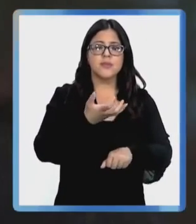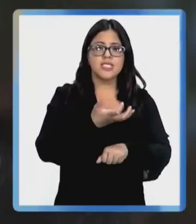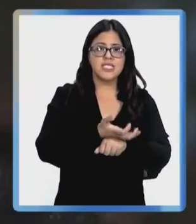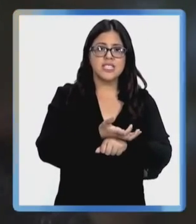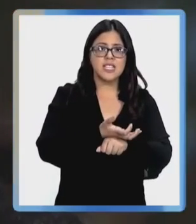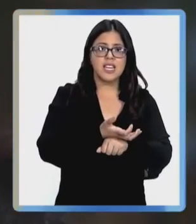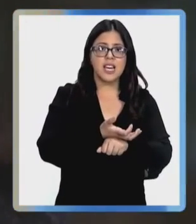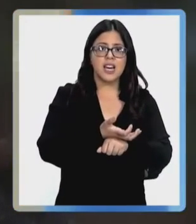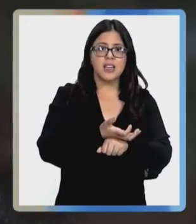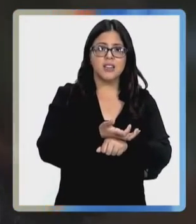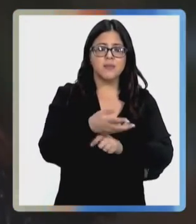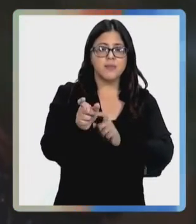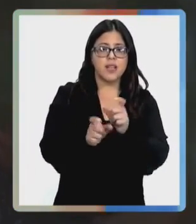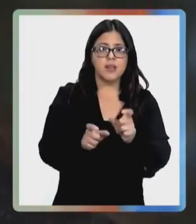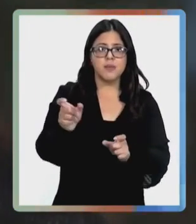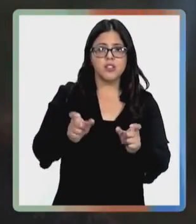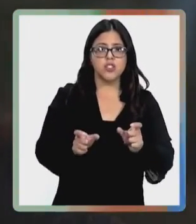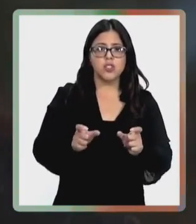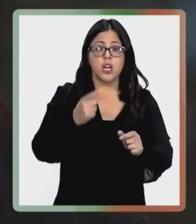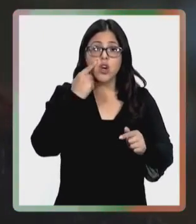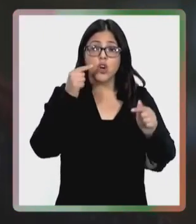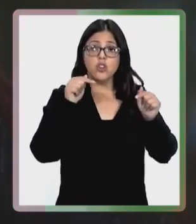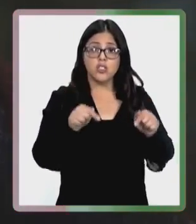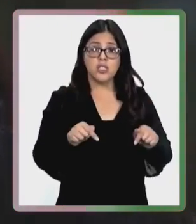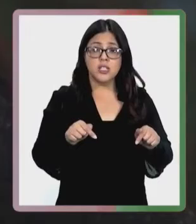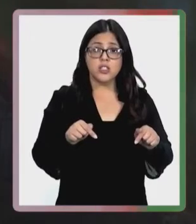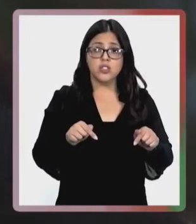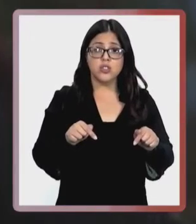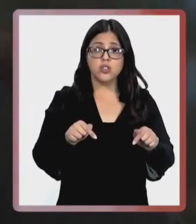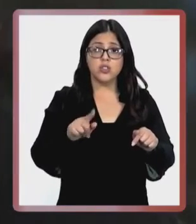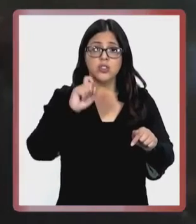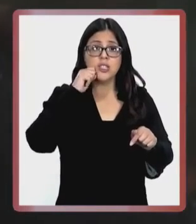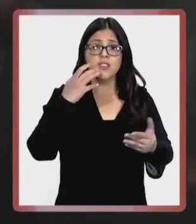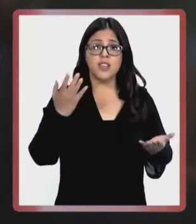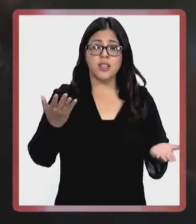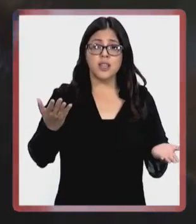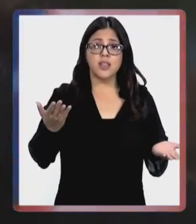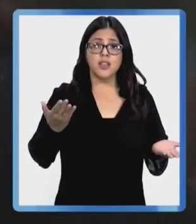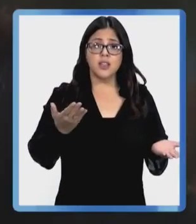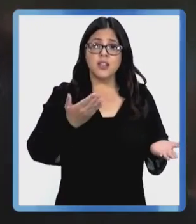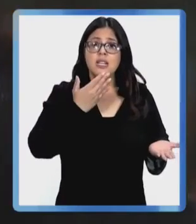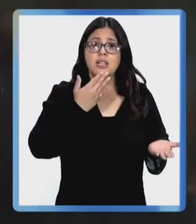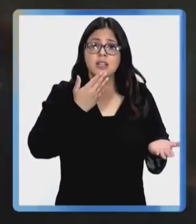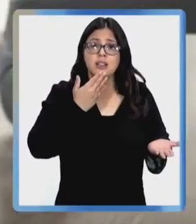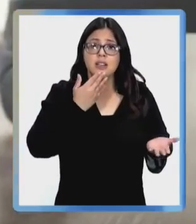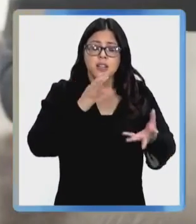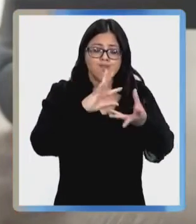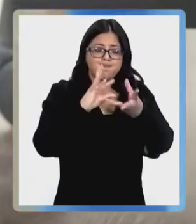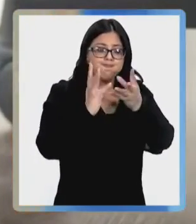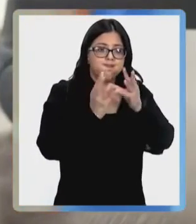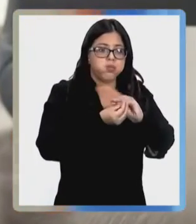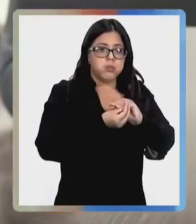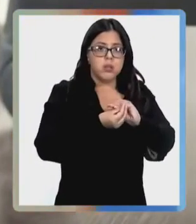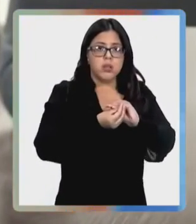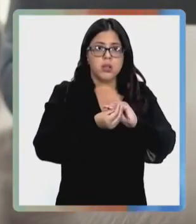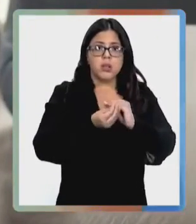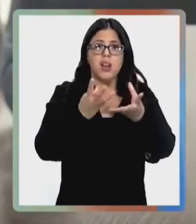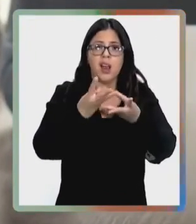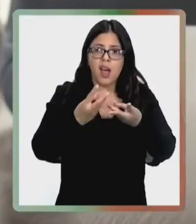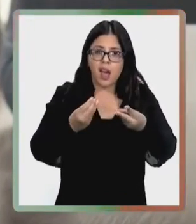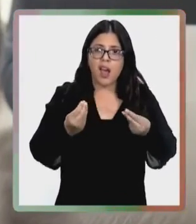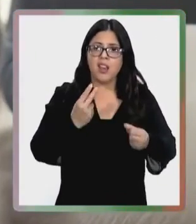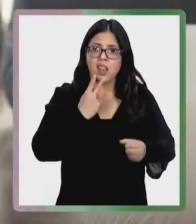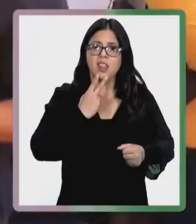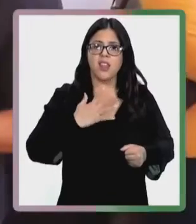estar insertos las personas. Y eso genera indudablemente también un deterioro en la